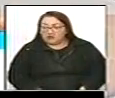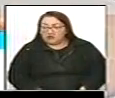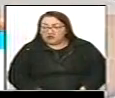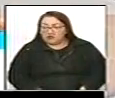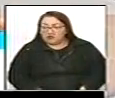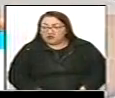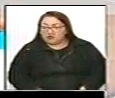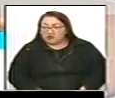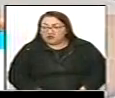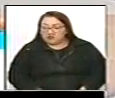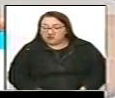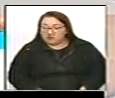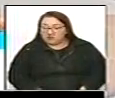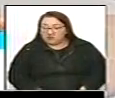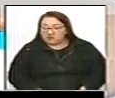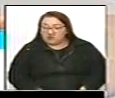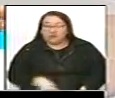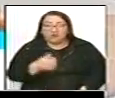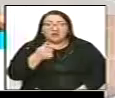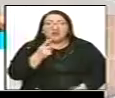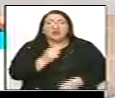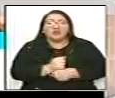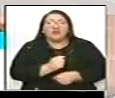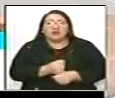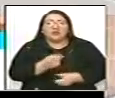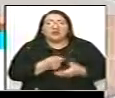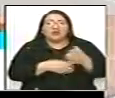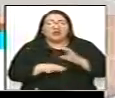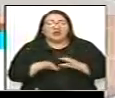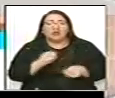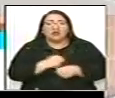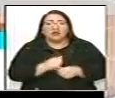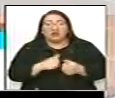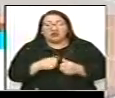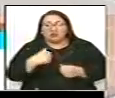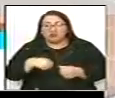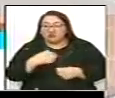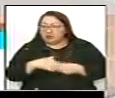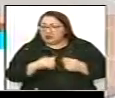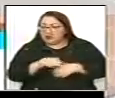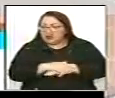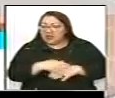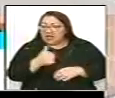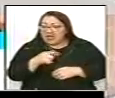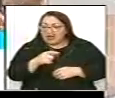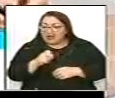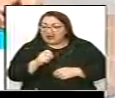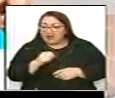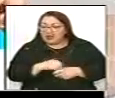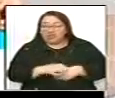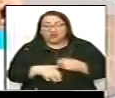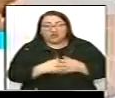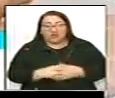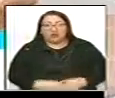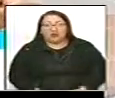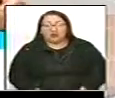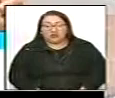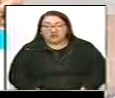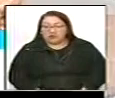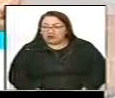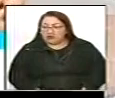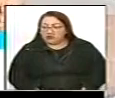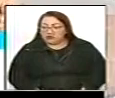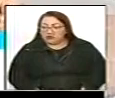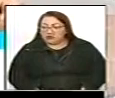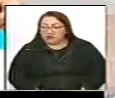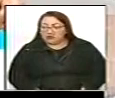Principalmente quiero poner de conocimiento las acciones que viene realizando la Municipalidad Distrital de Ate en cuanto